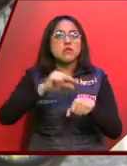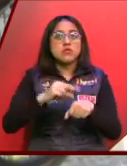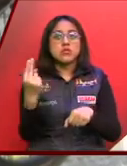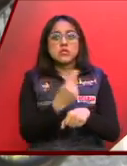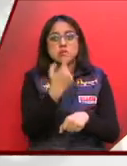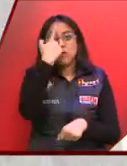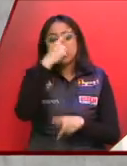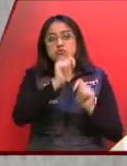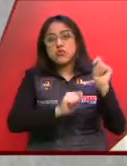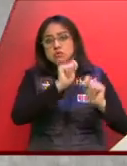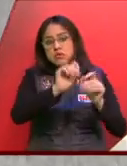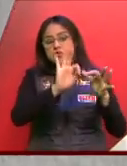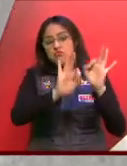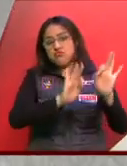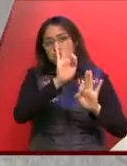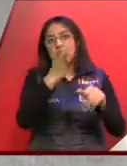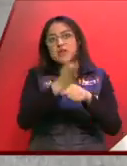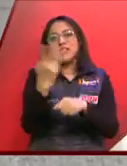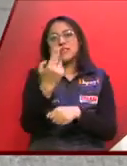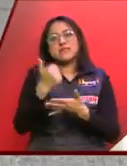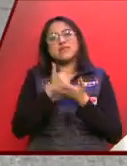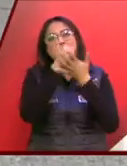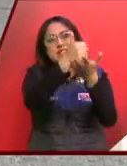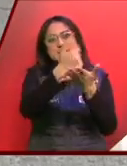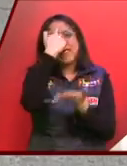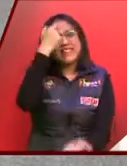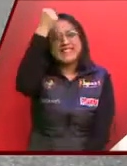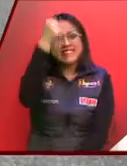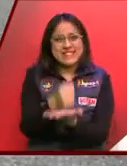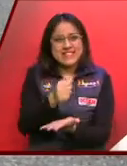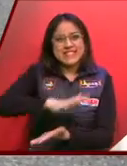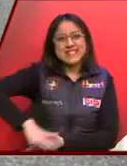de su tratamiento. Es momento de ayudarlo. Para quien